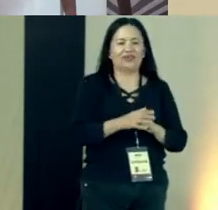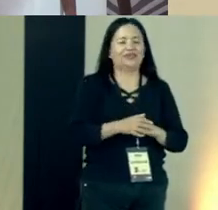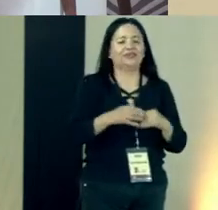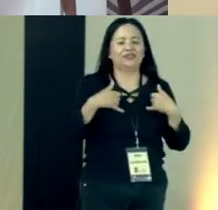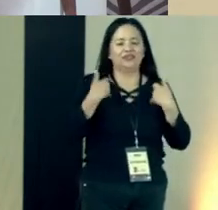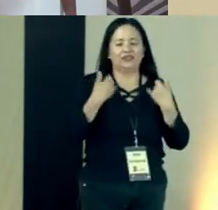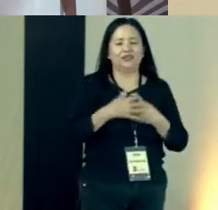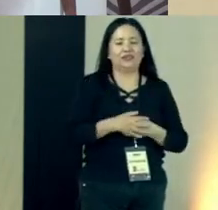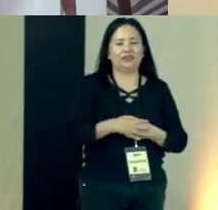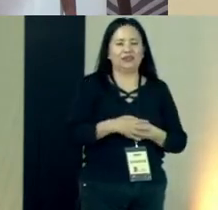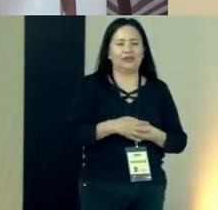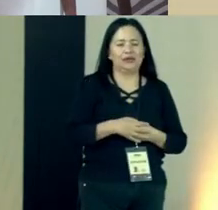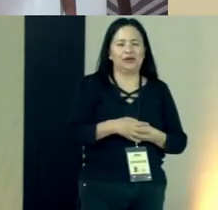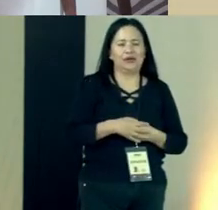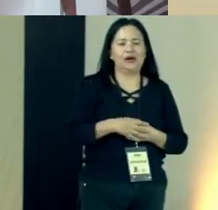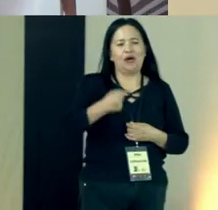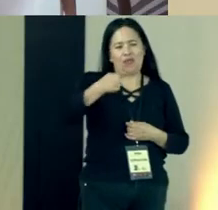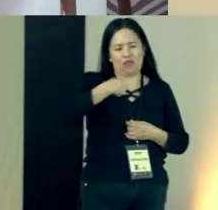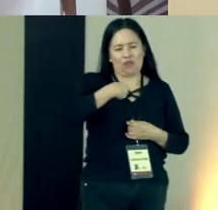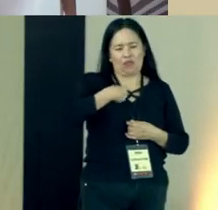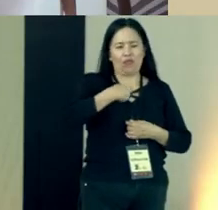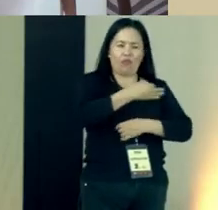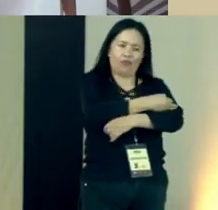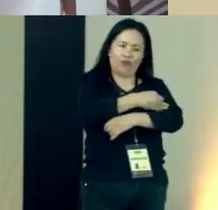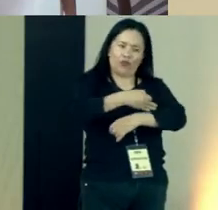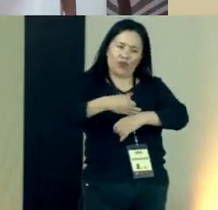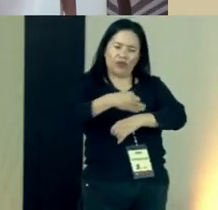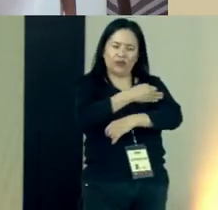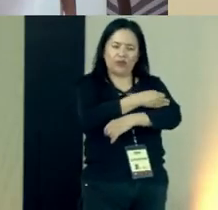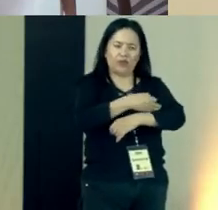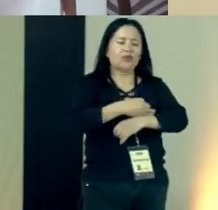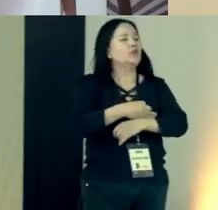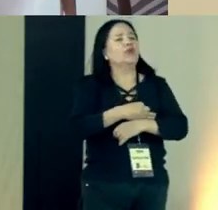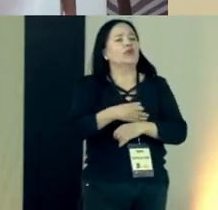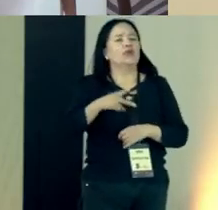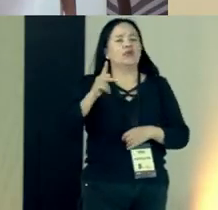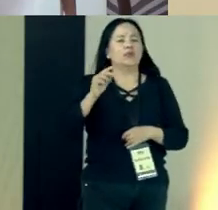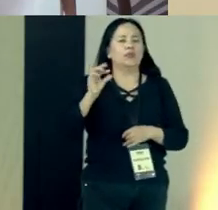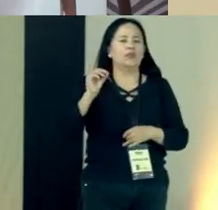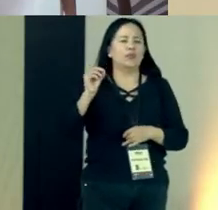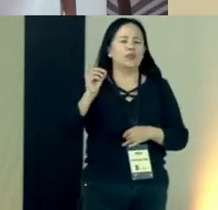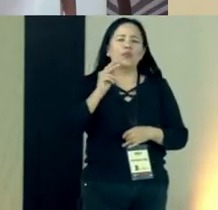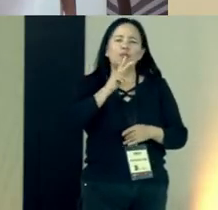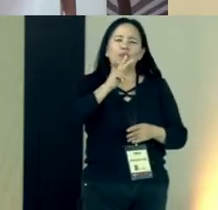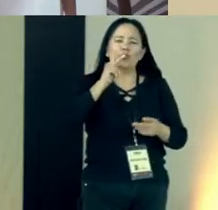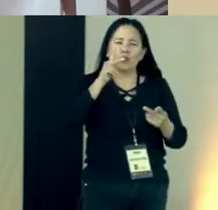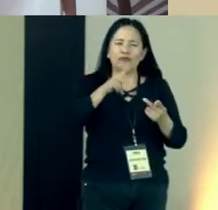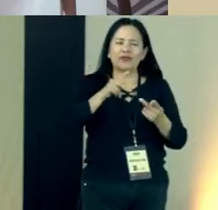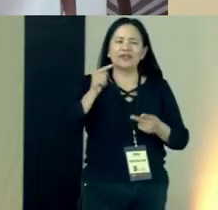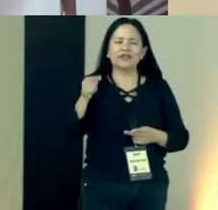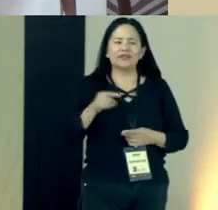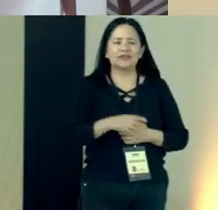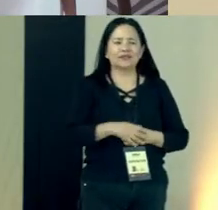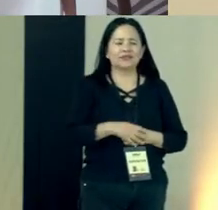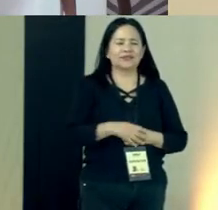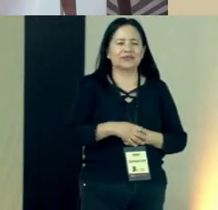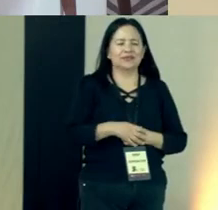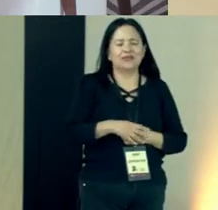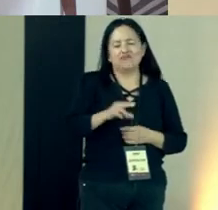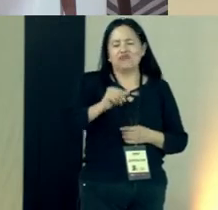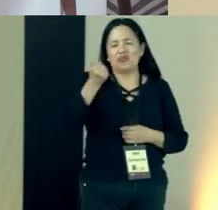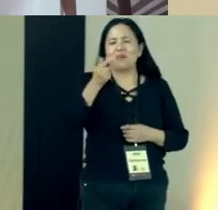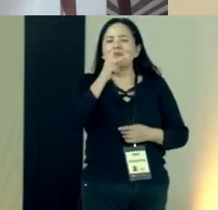así: yo pertenezco a una familia de profetas après coup post factum, a toro pasado, o como se diga en